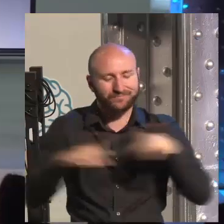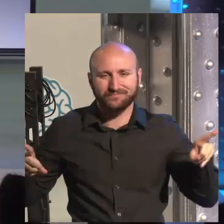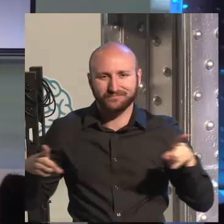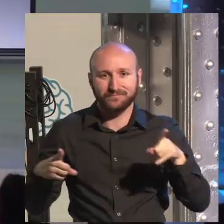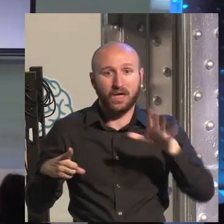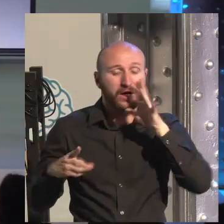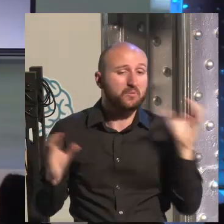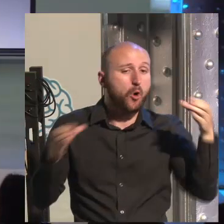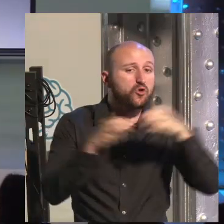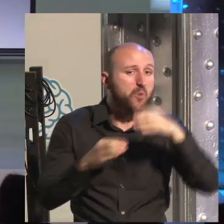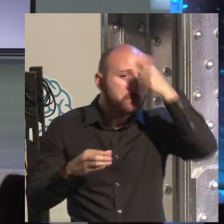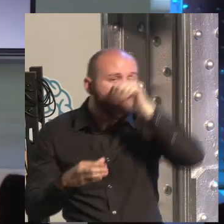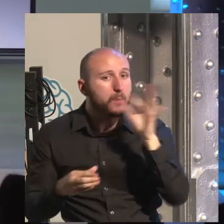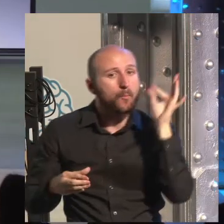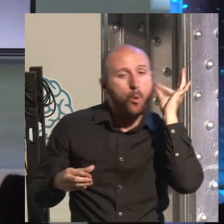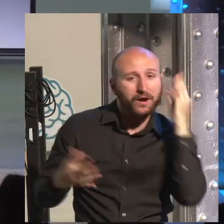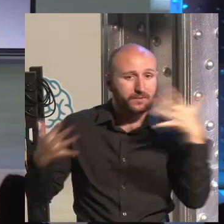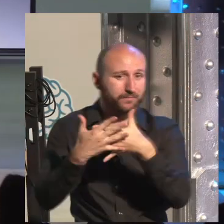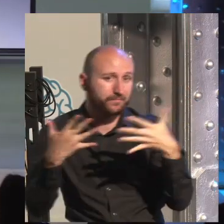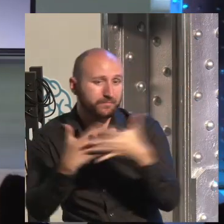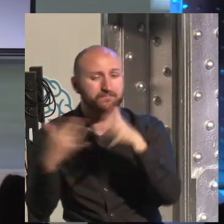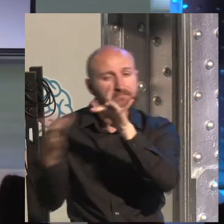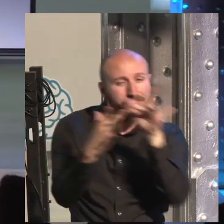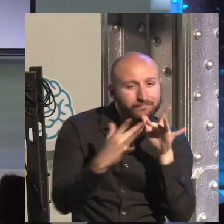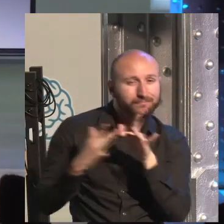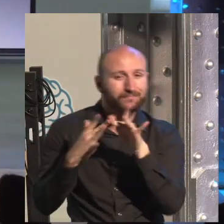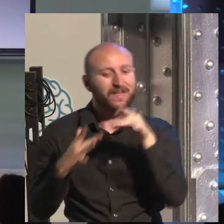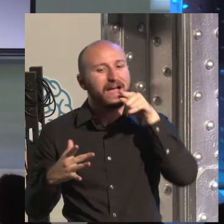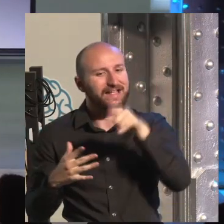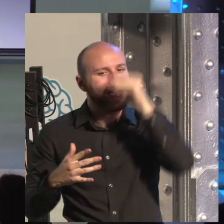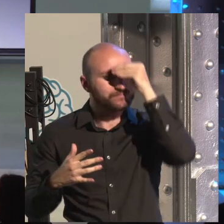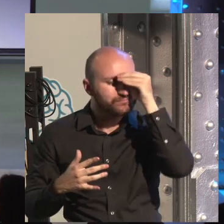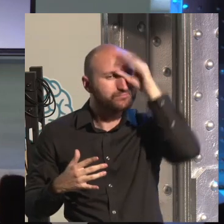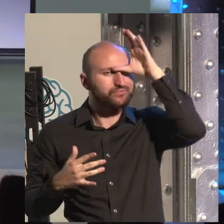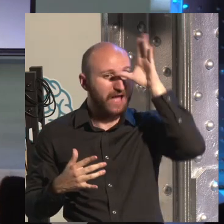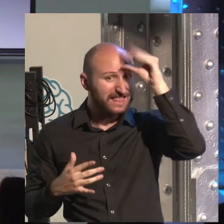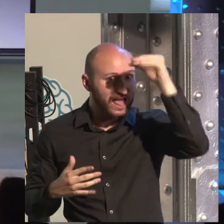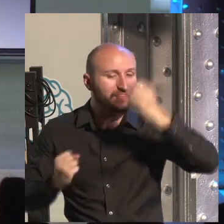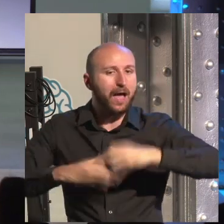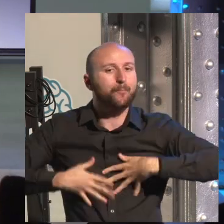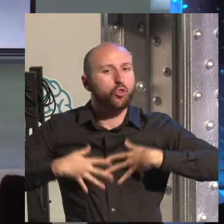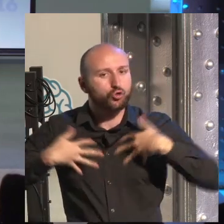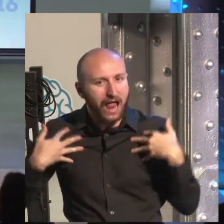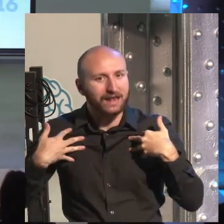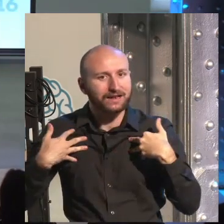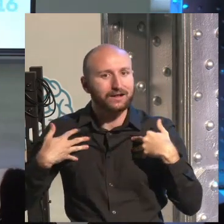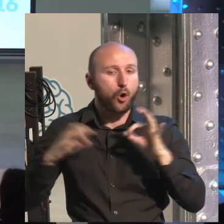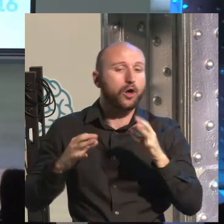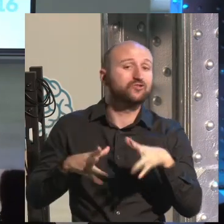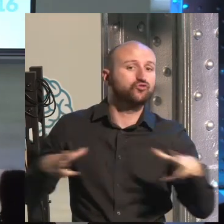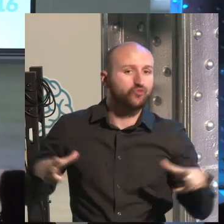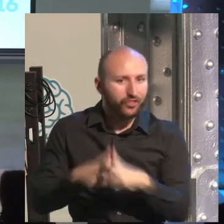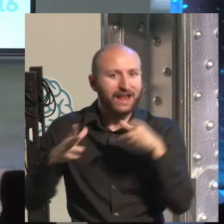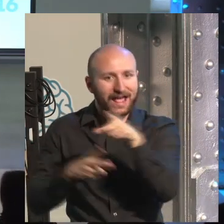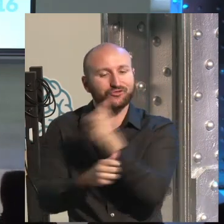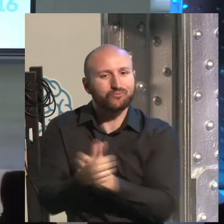con hombres, con mujeres, que hacen sus cosas, que se relacionan, y donde la inteligencia emocional o la inteligencia social es el